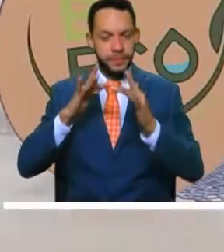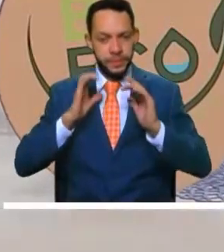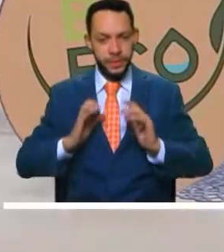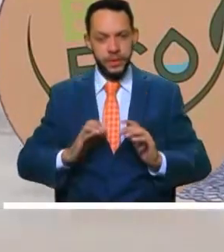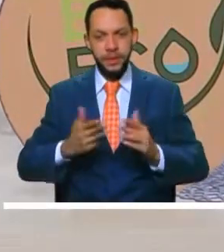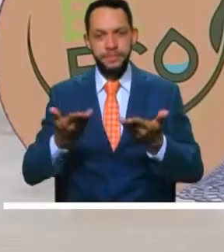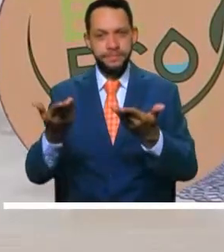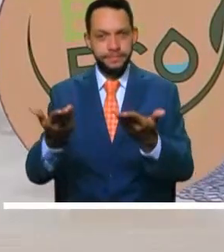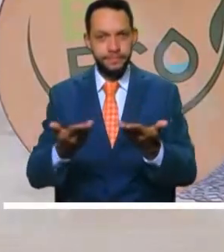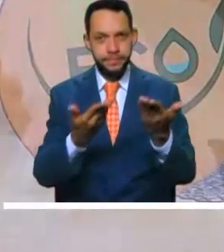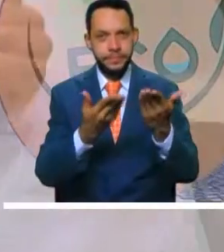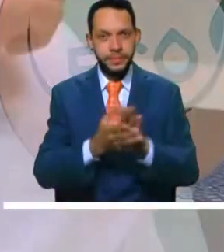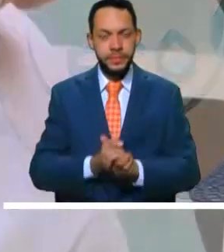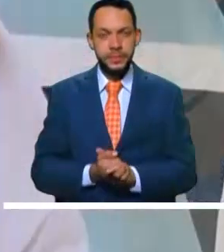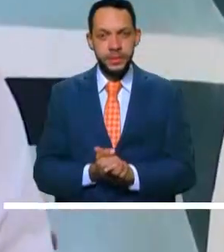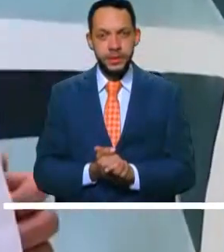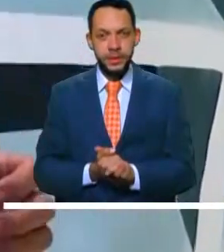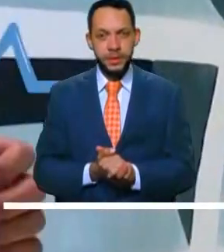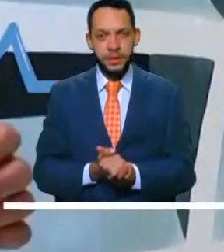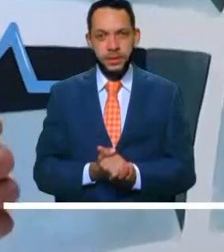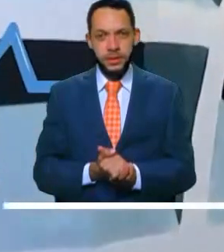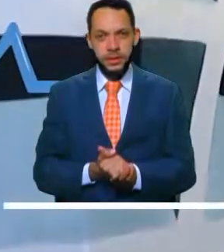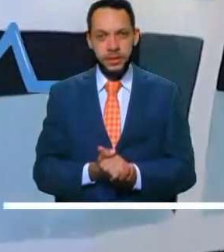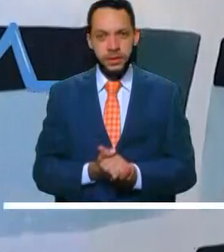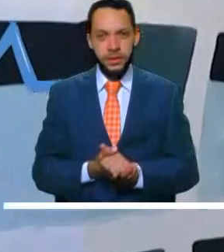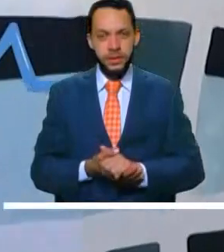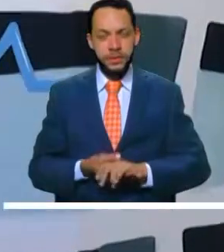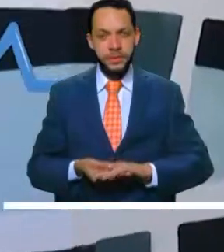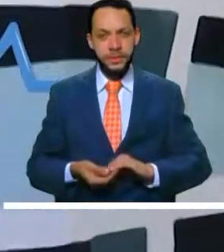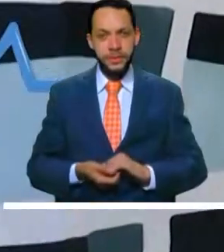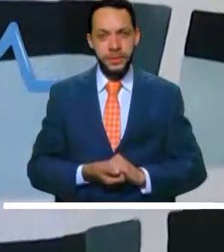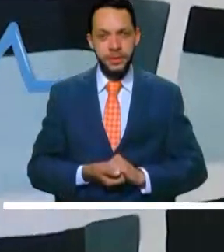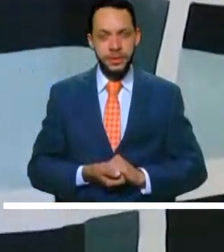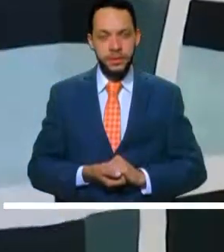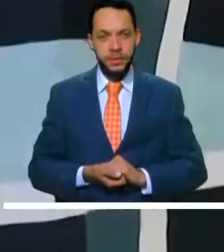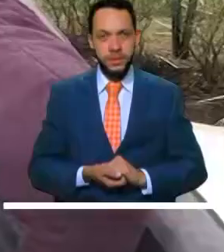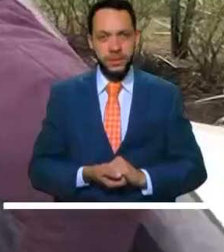Vital. Felicidades. Conexión.